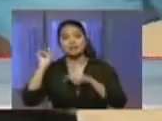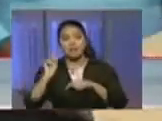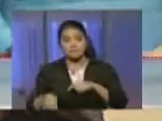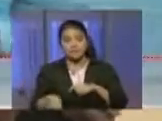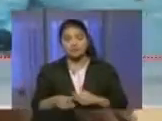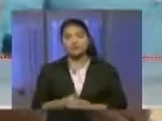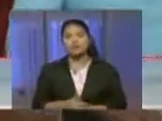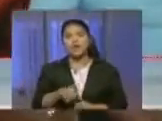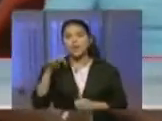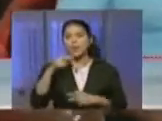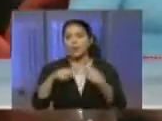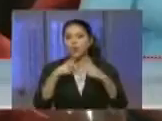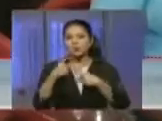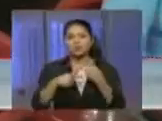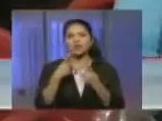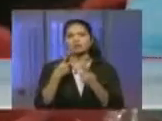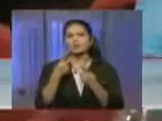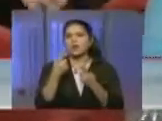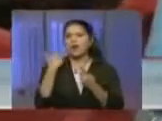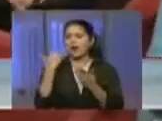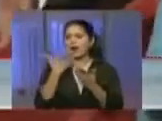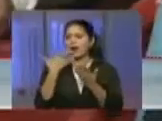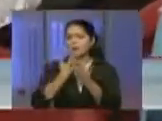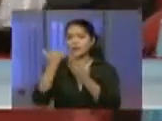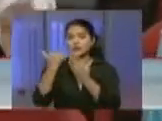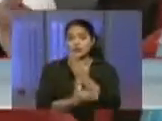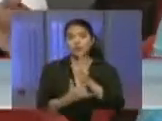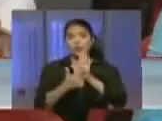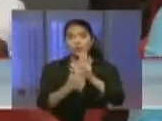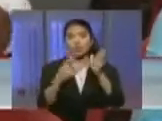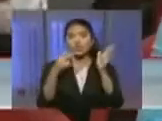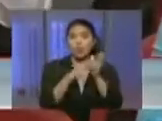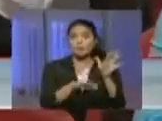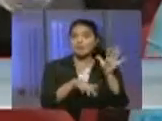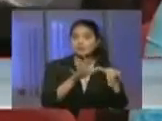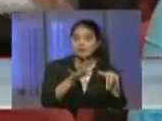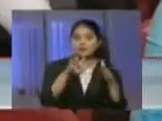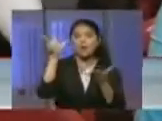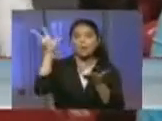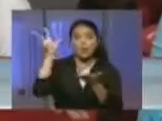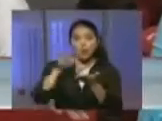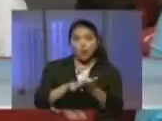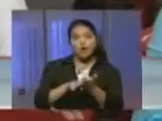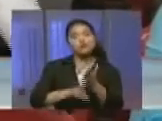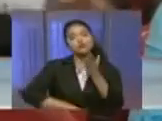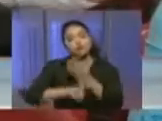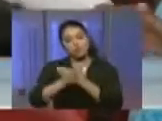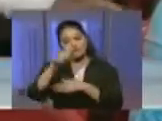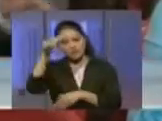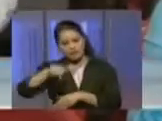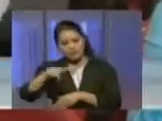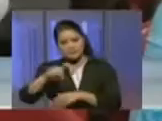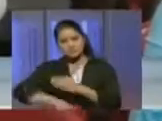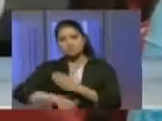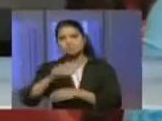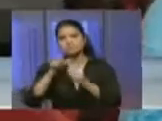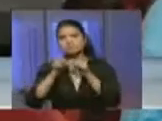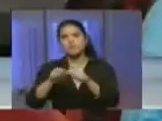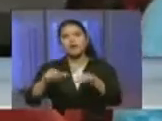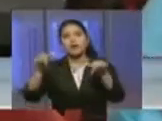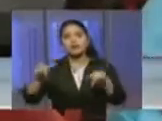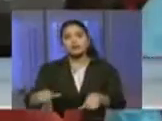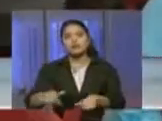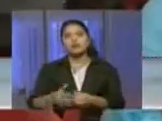y aprobada en 2015 aún estamos pres presentes aquí en est est presente que